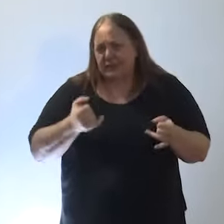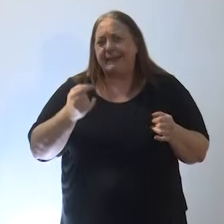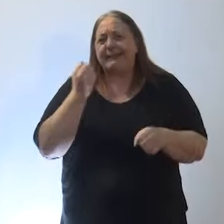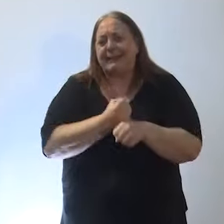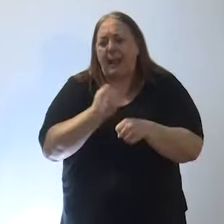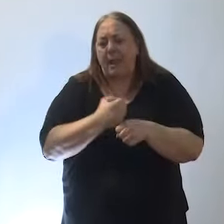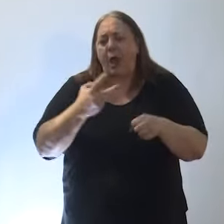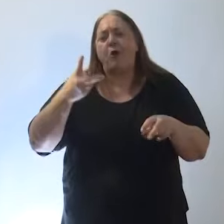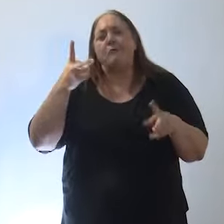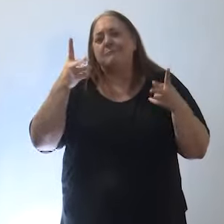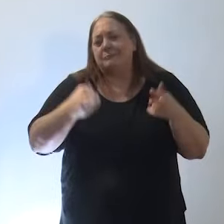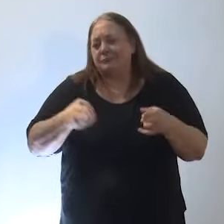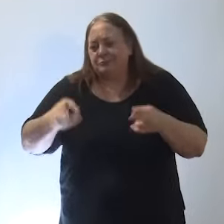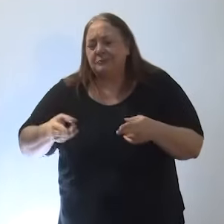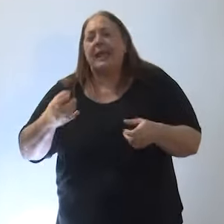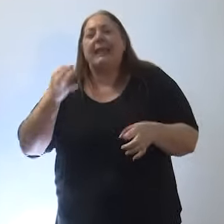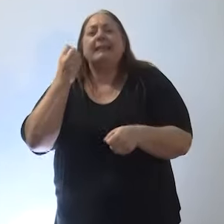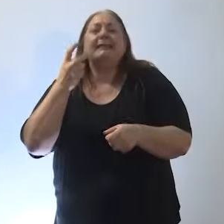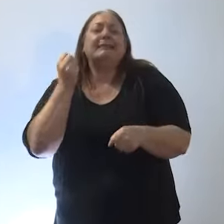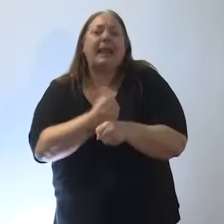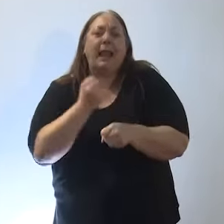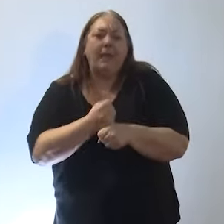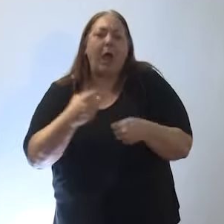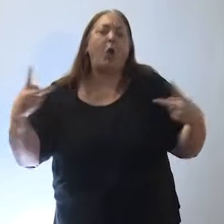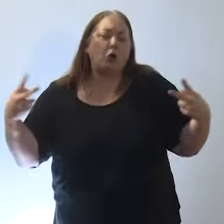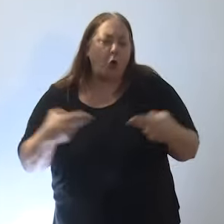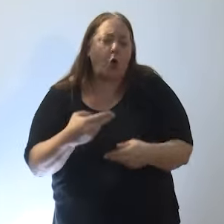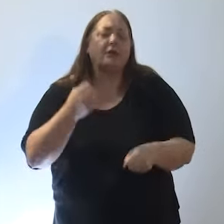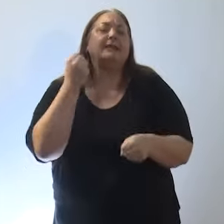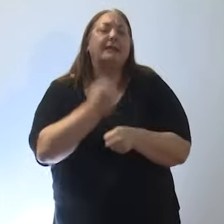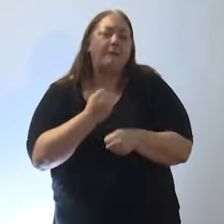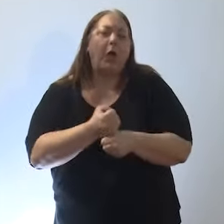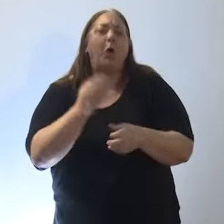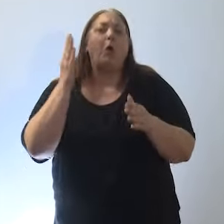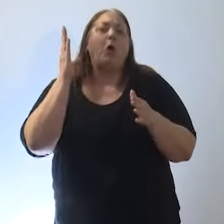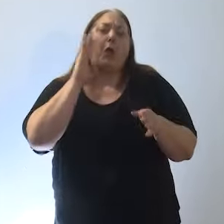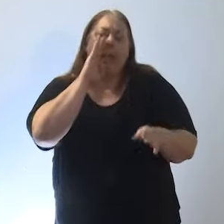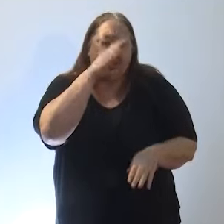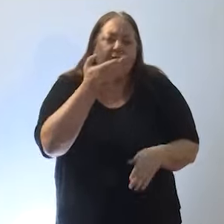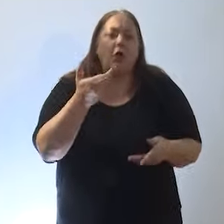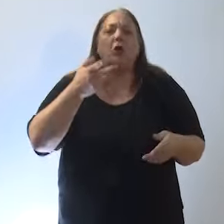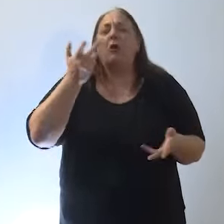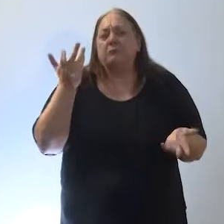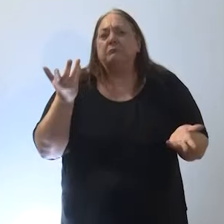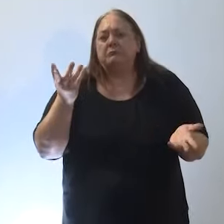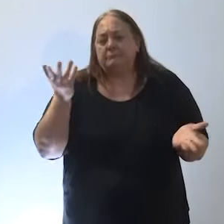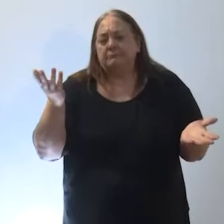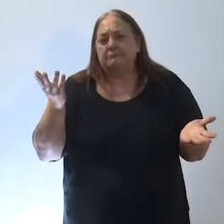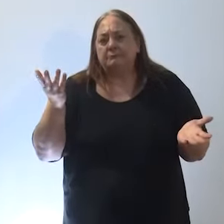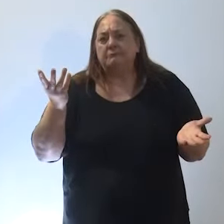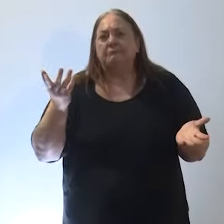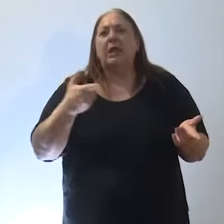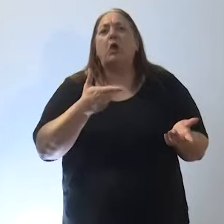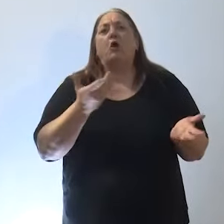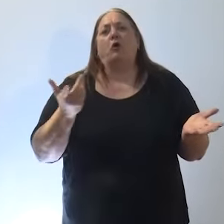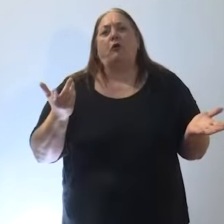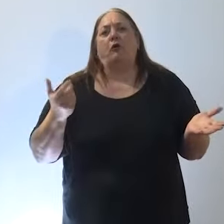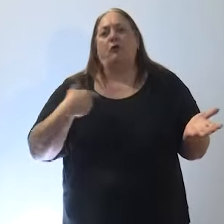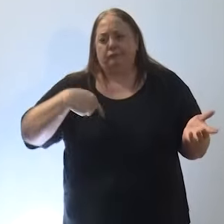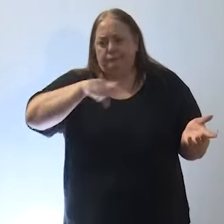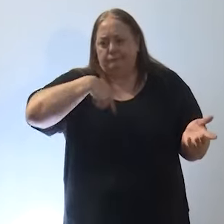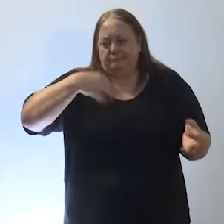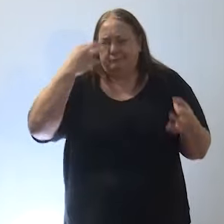informal pero no promovimos los planes sociales o por lo menos lo que se conoce como transferencia condicionada de ingreso Nosotros somos